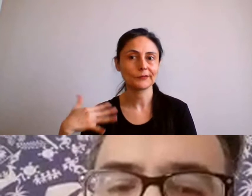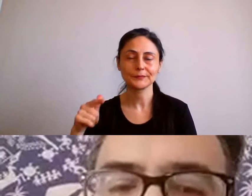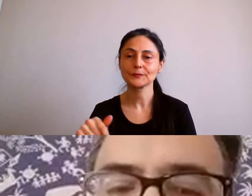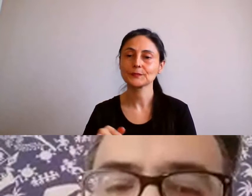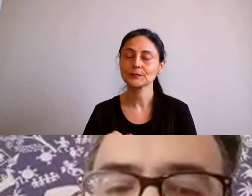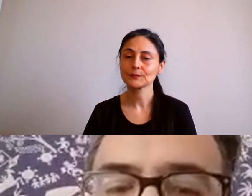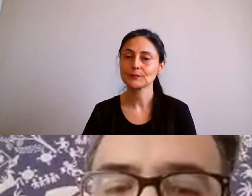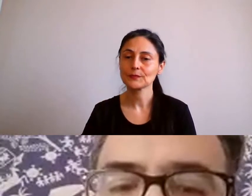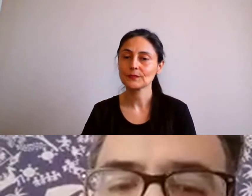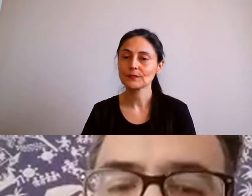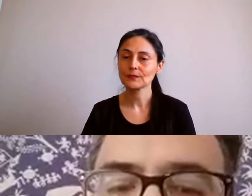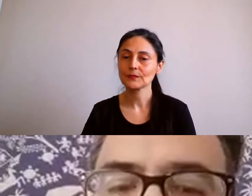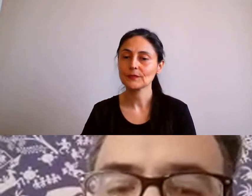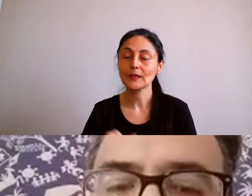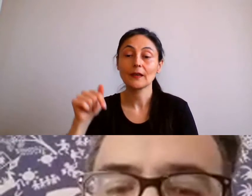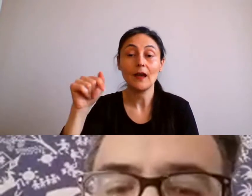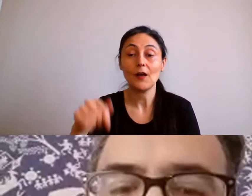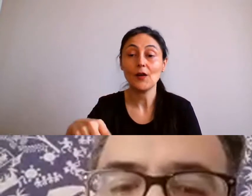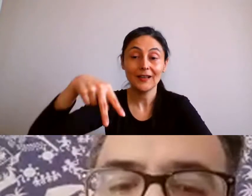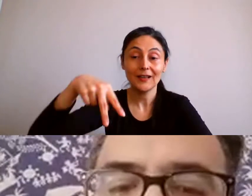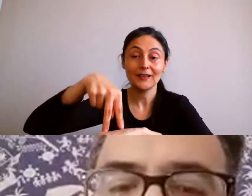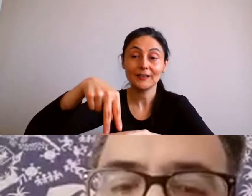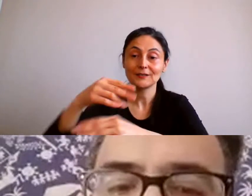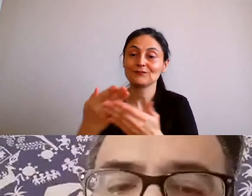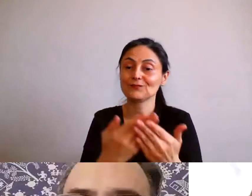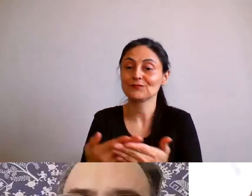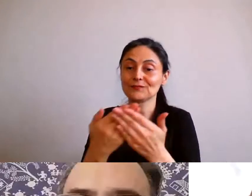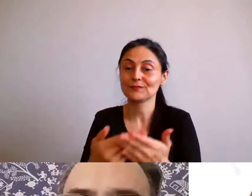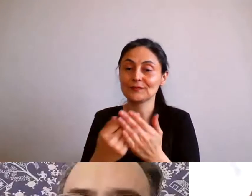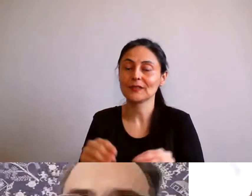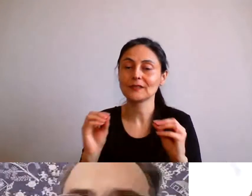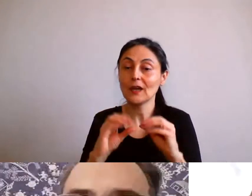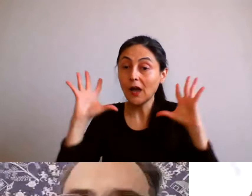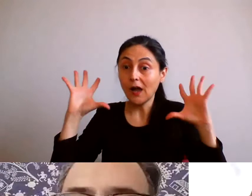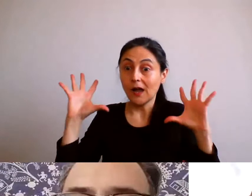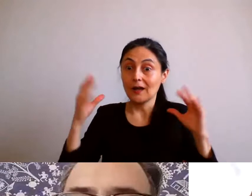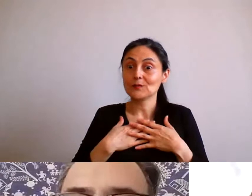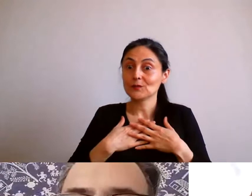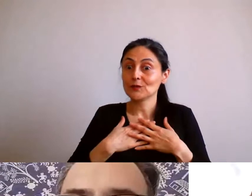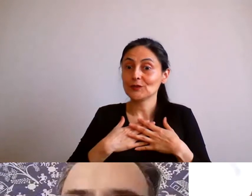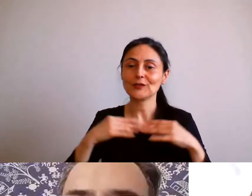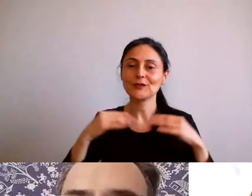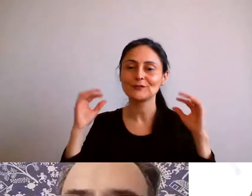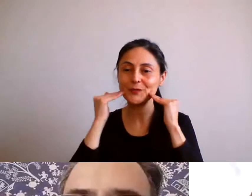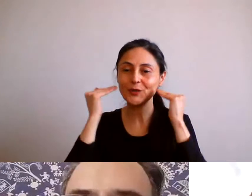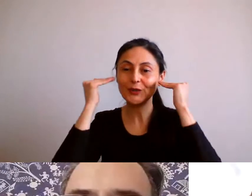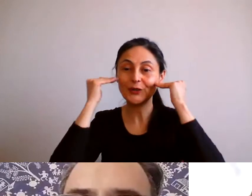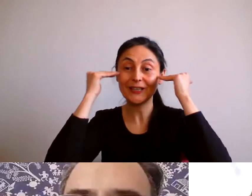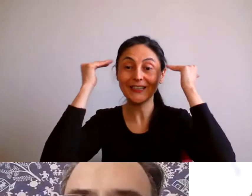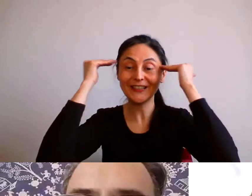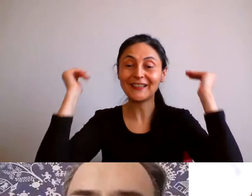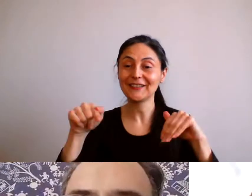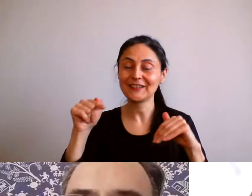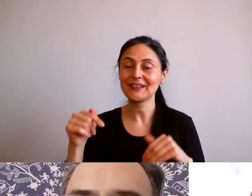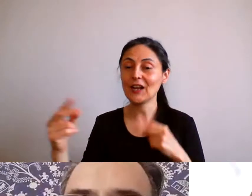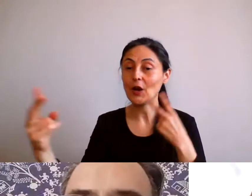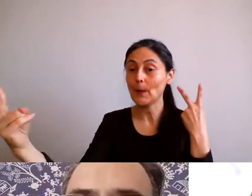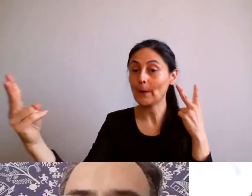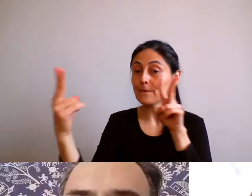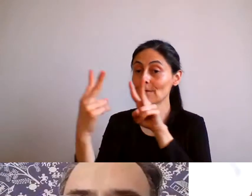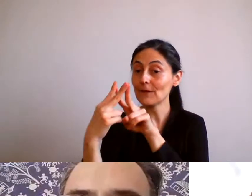había sabido estudiantes tan emocionados por ir a una clase presencial o ir a un laboratorio a hacer algo que fueran mínimas cosas. O sea, el ver a su compañero es algo